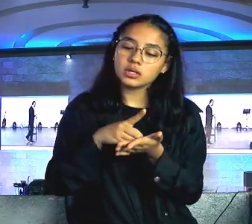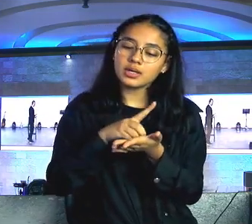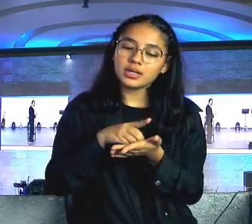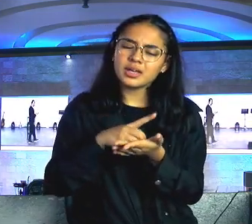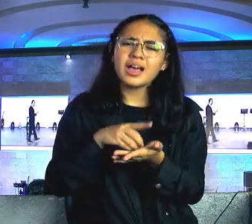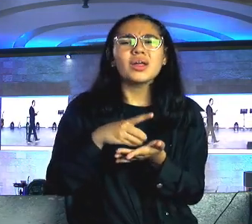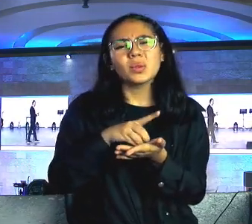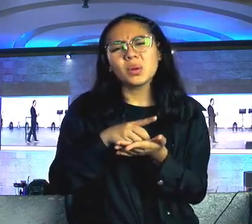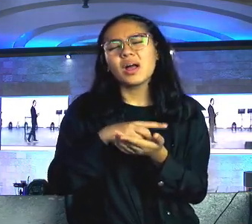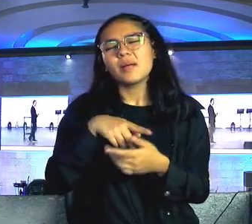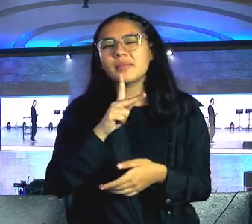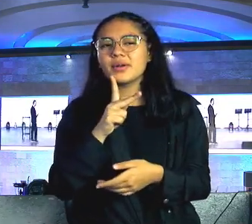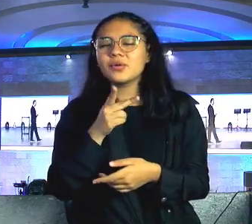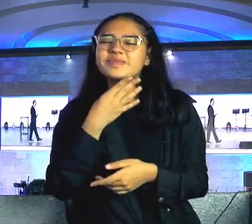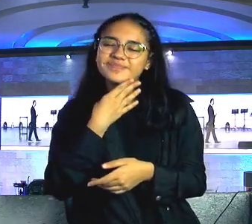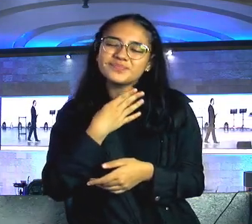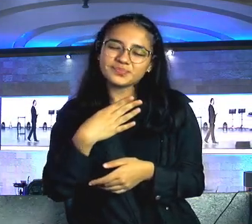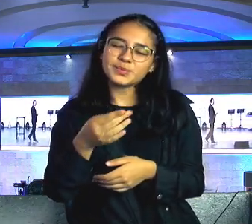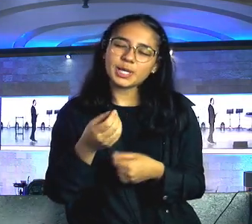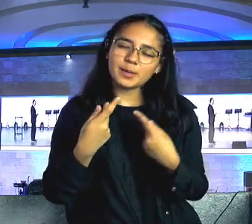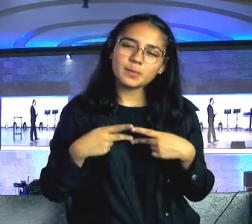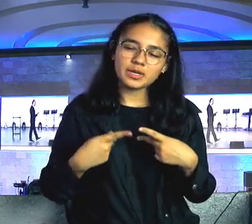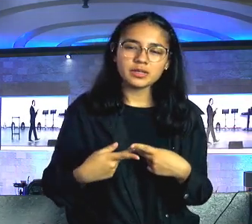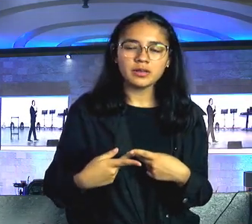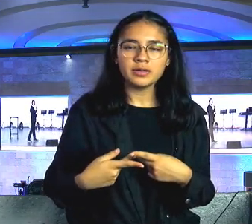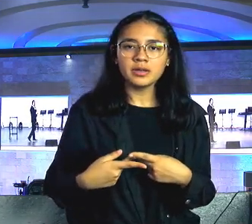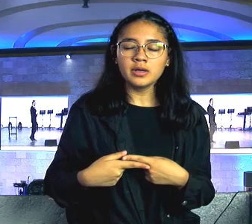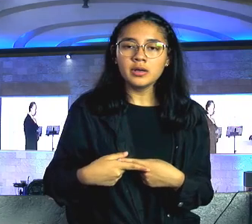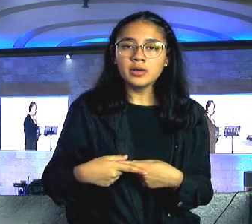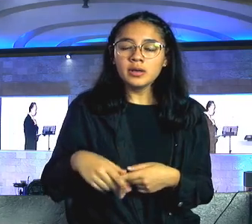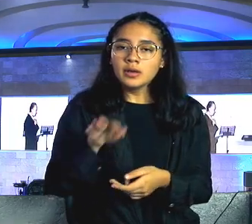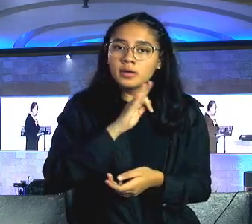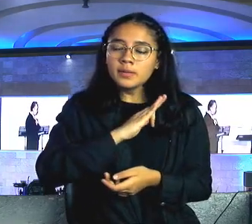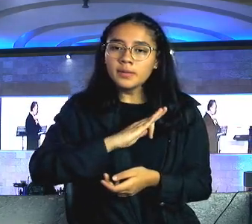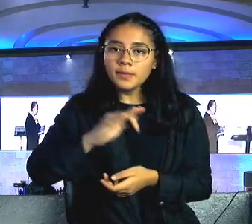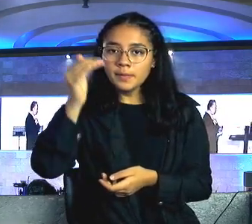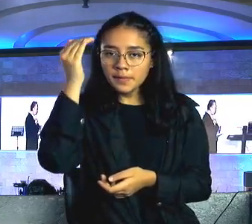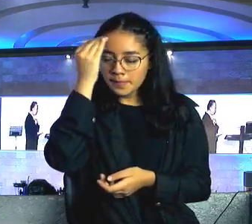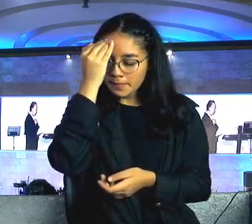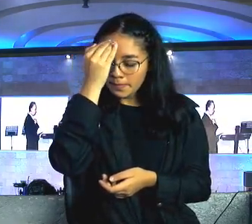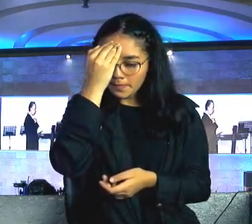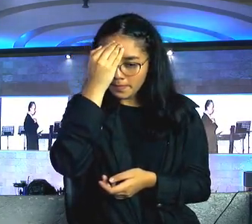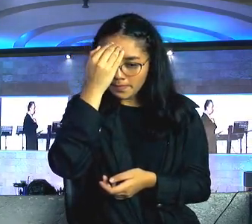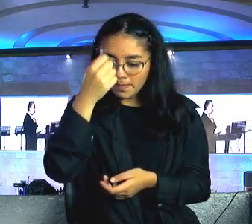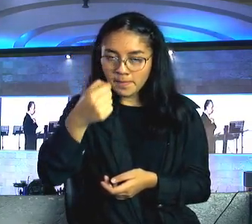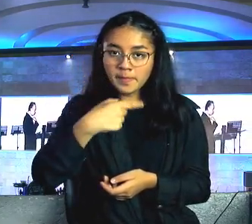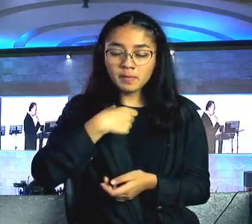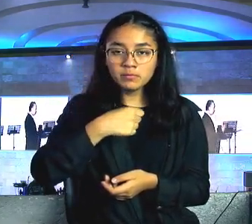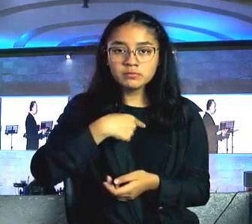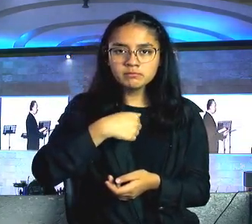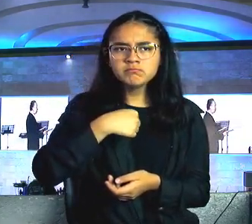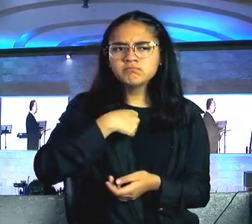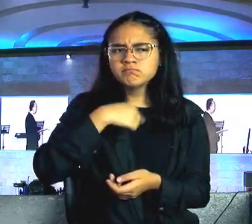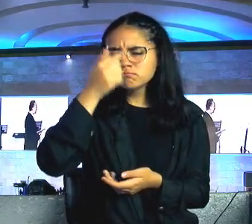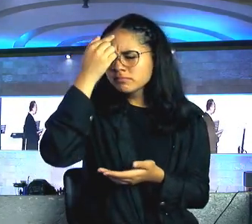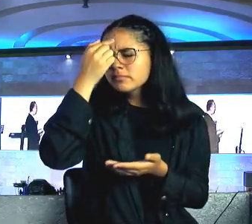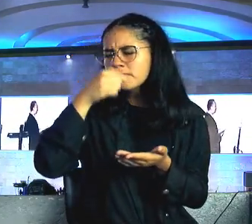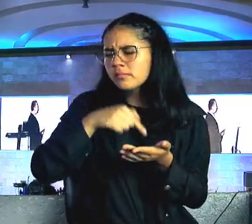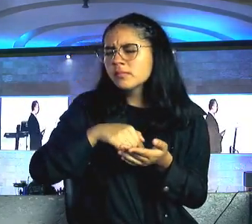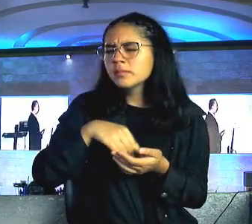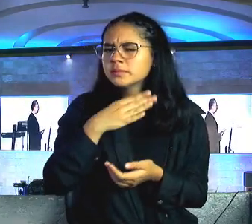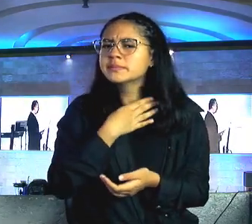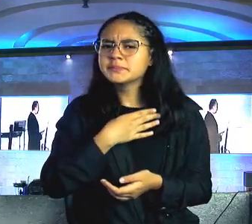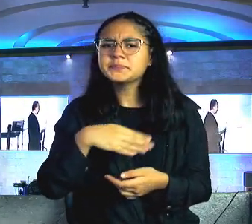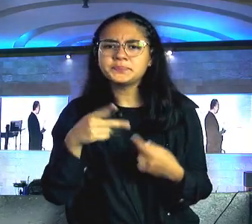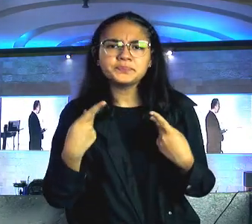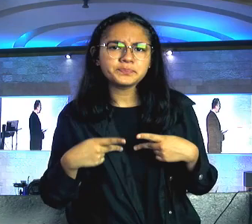se droga, pero es buena gente. A veces uno puede llegar a pensar de sí mismo, pues yo creo que soy buena gente.